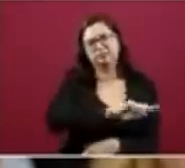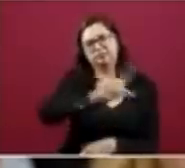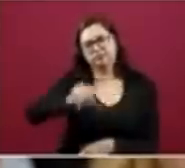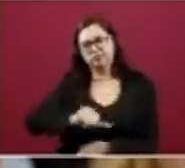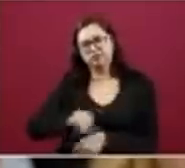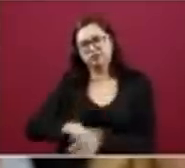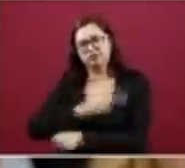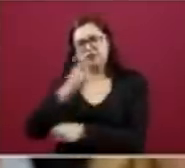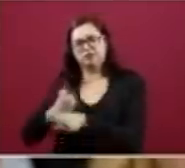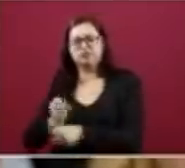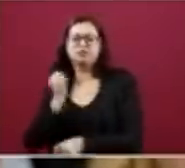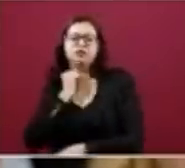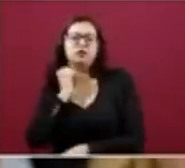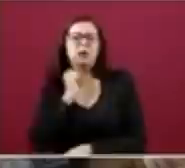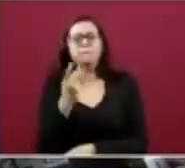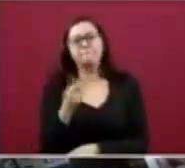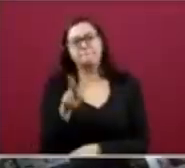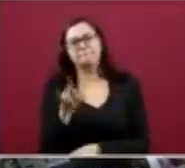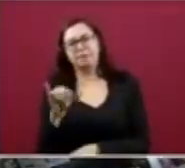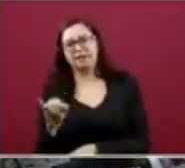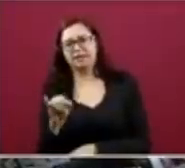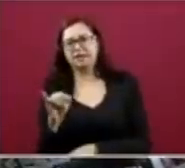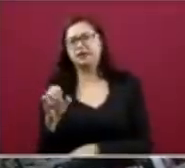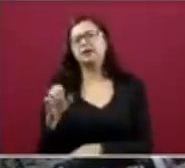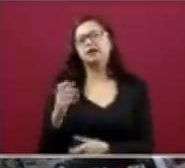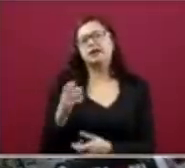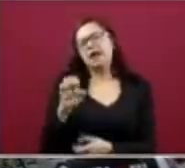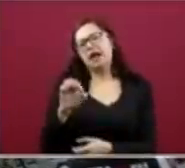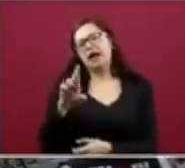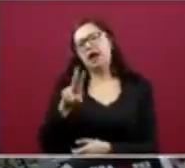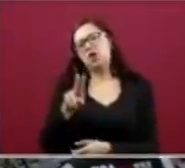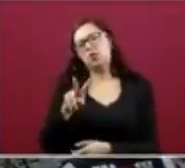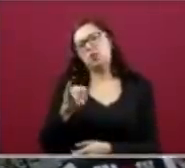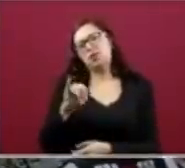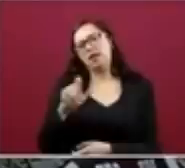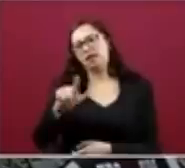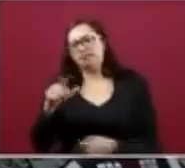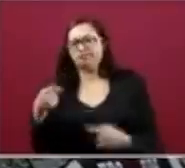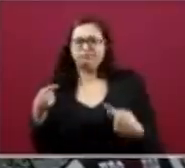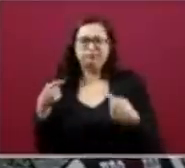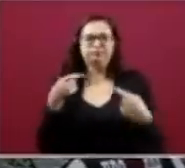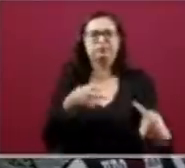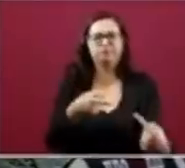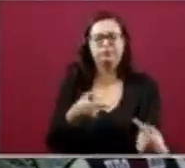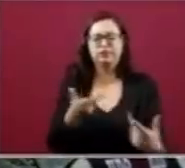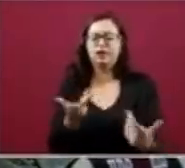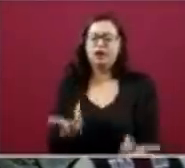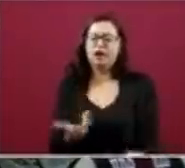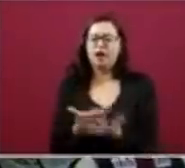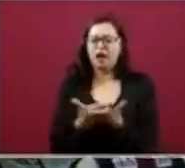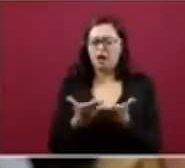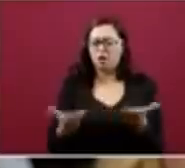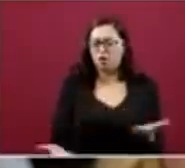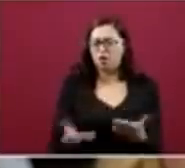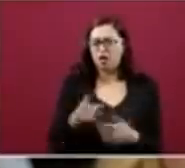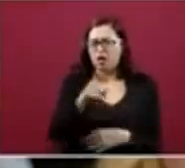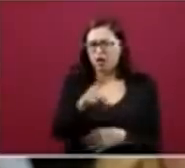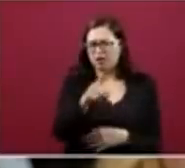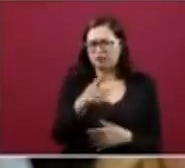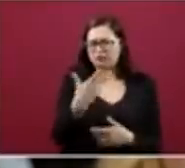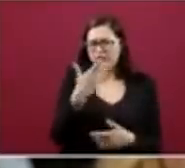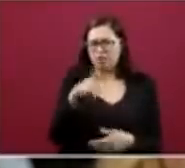el senador priista Erubil Ávila. En este sentido, mi pregunta es si el gobierno federal vetaría alguna ley que